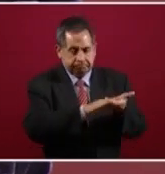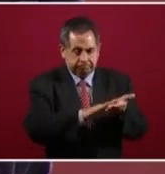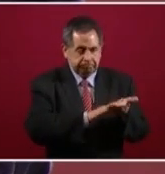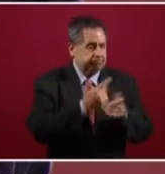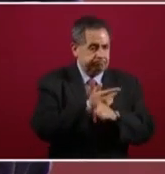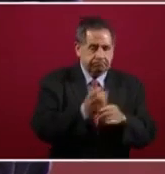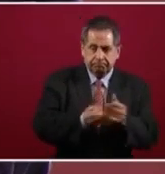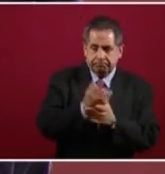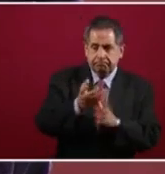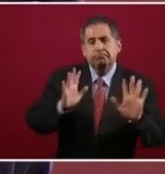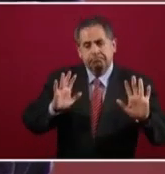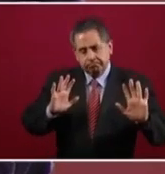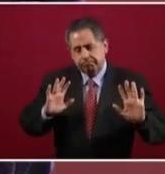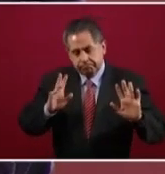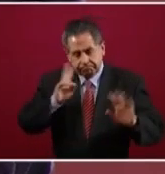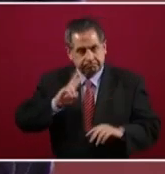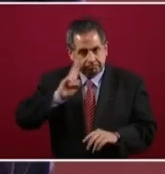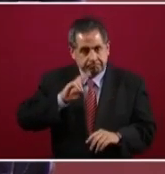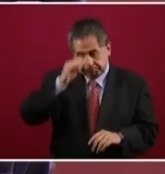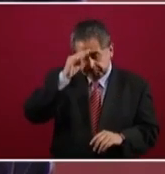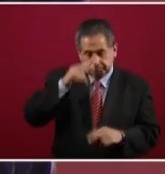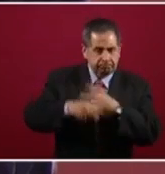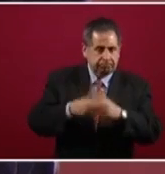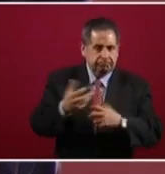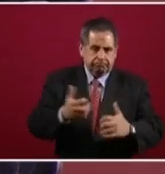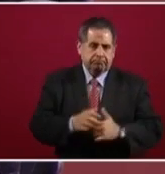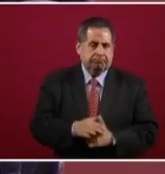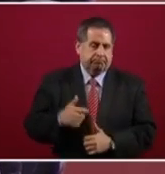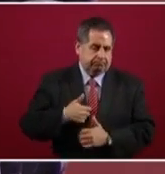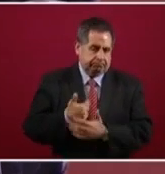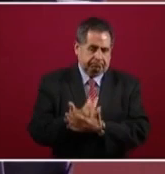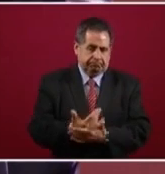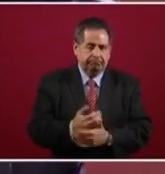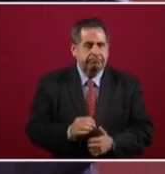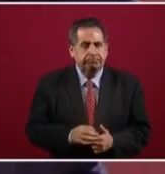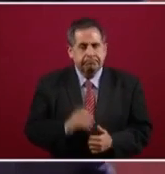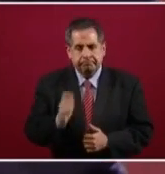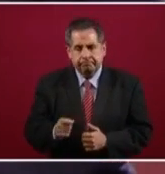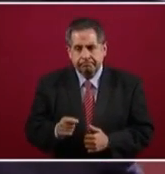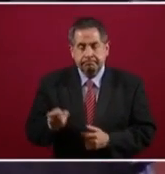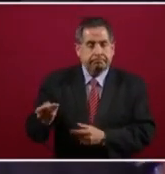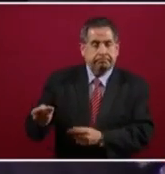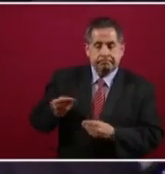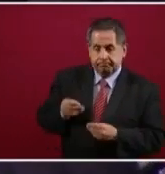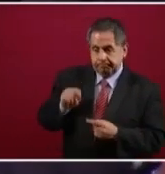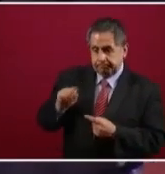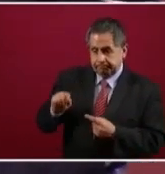amnistía. Pero lo vamos a hacer. Estoy esperando que me den